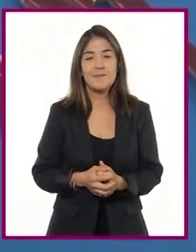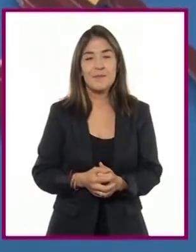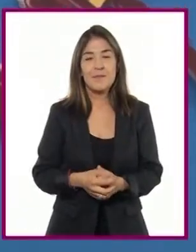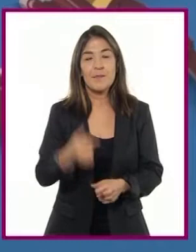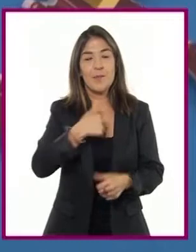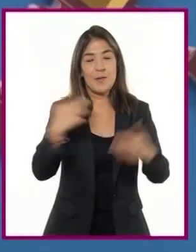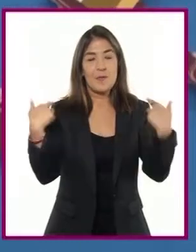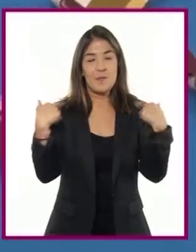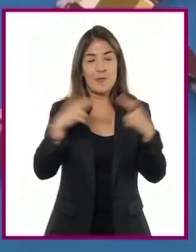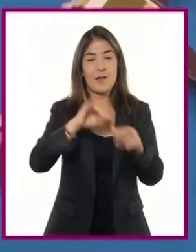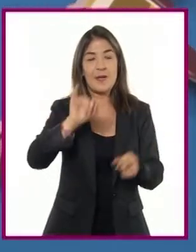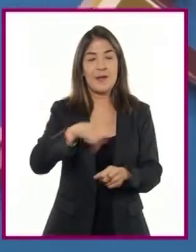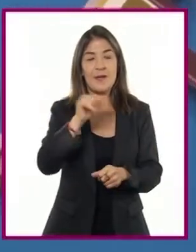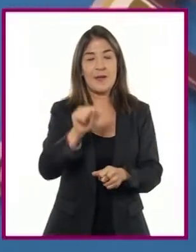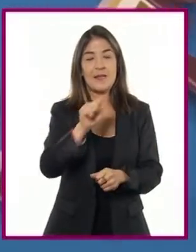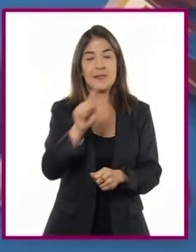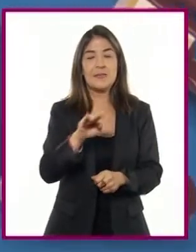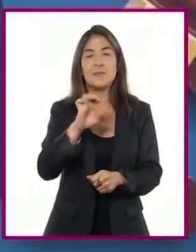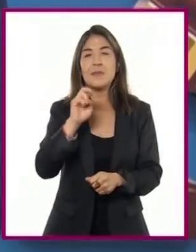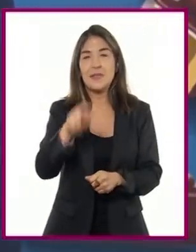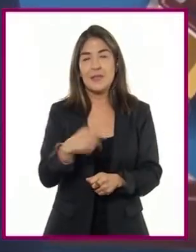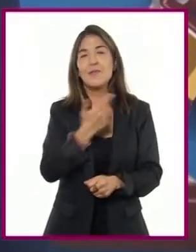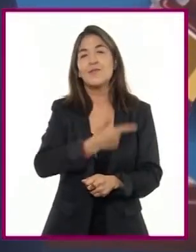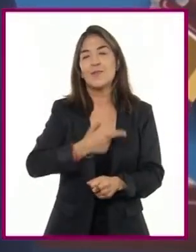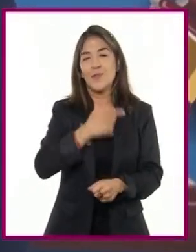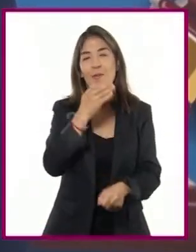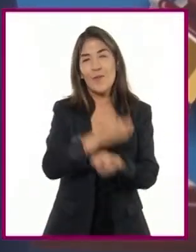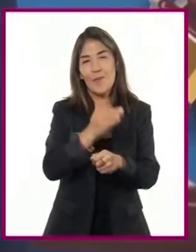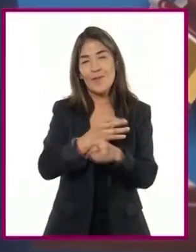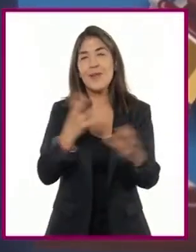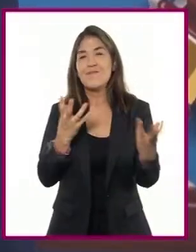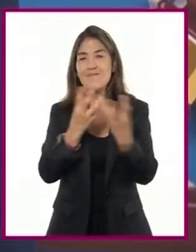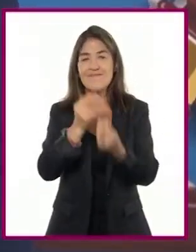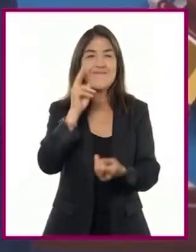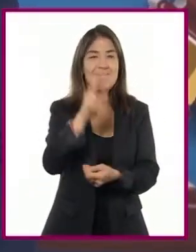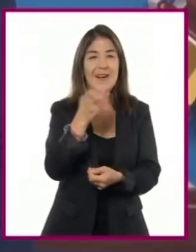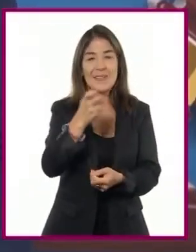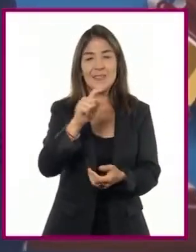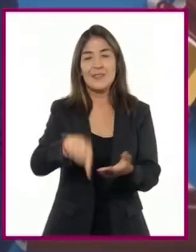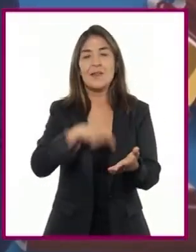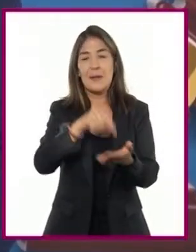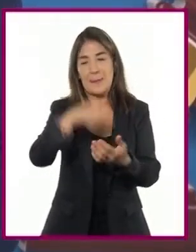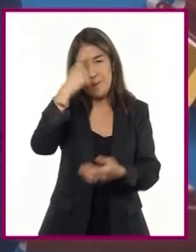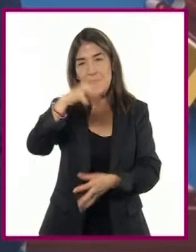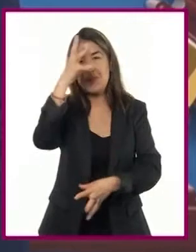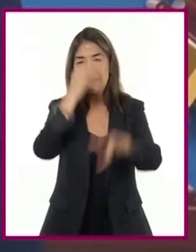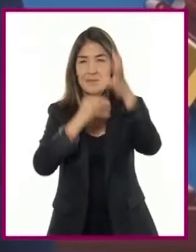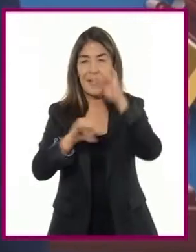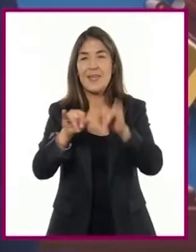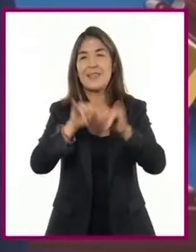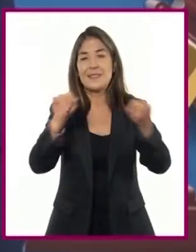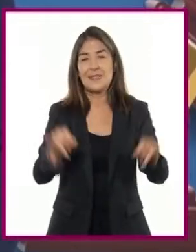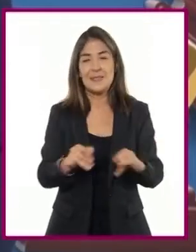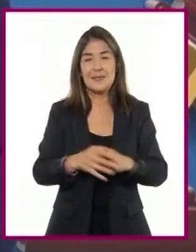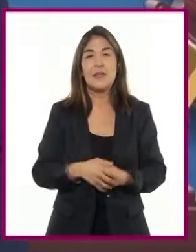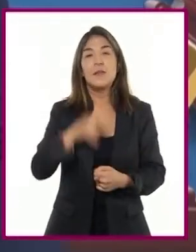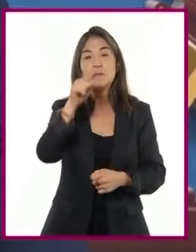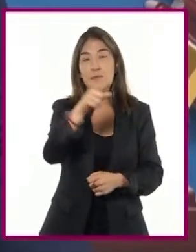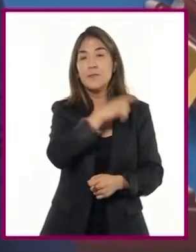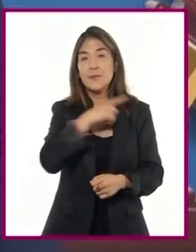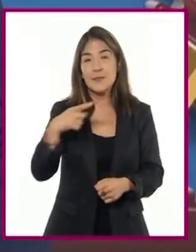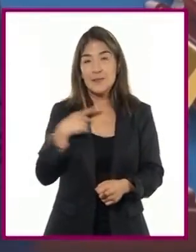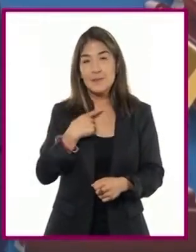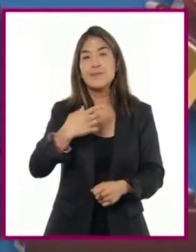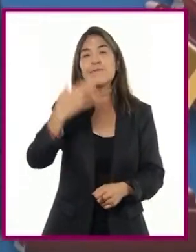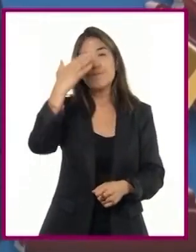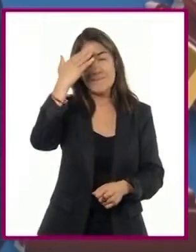Soy la maestra Jazmín Gallegos y es un placer estar nuevamente con ustedes en este espacio de aprendizaje a distancia. Tomen en cuenta seguir